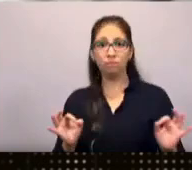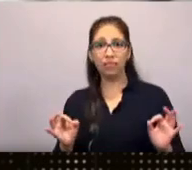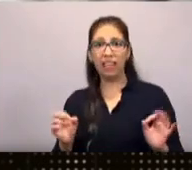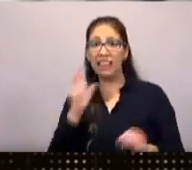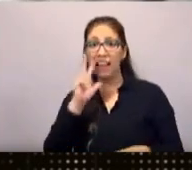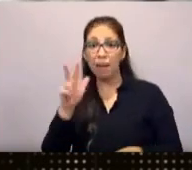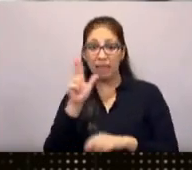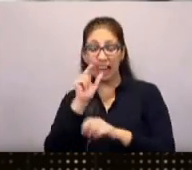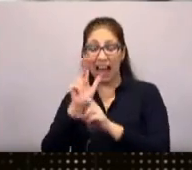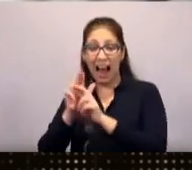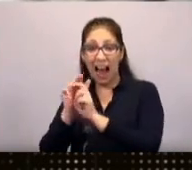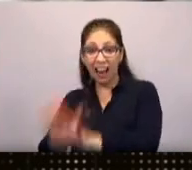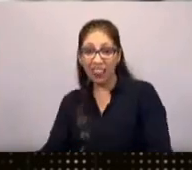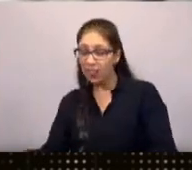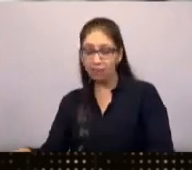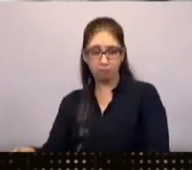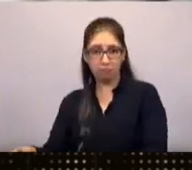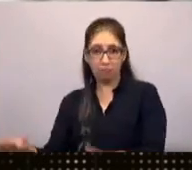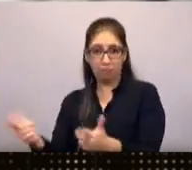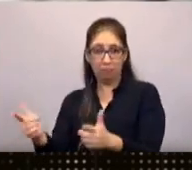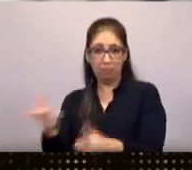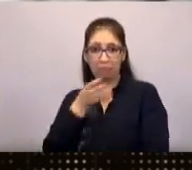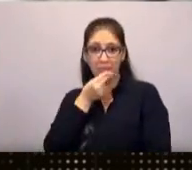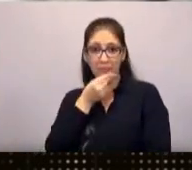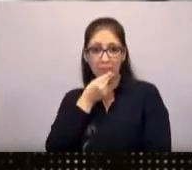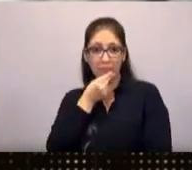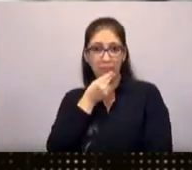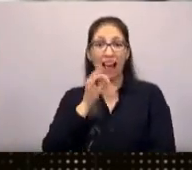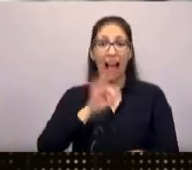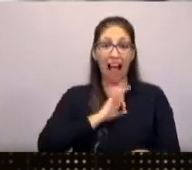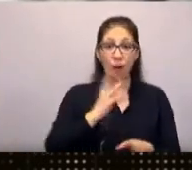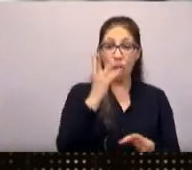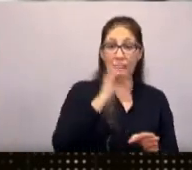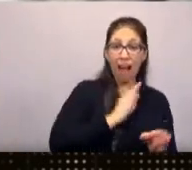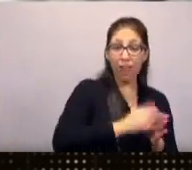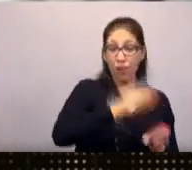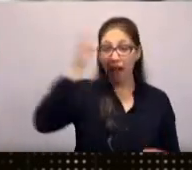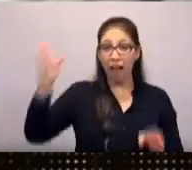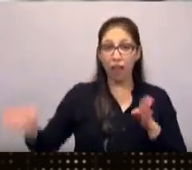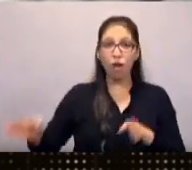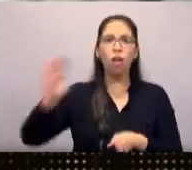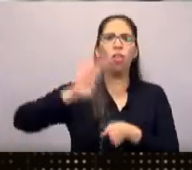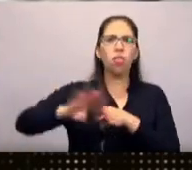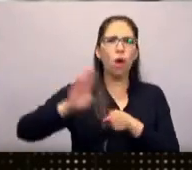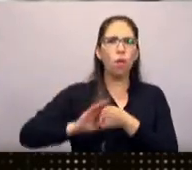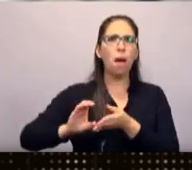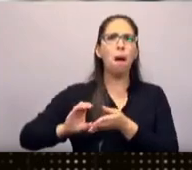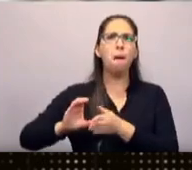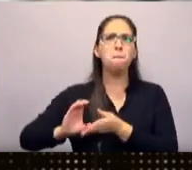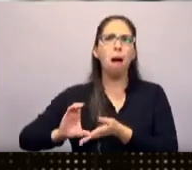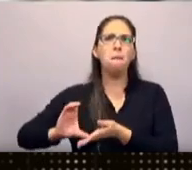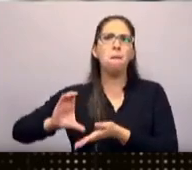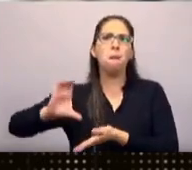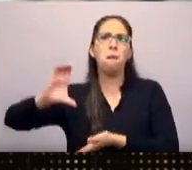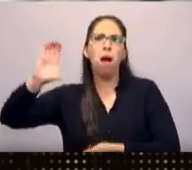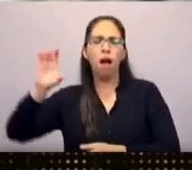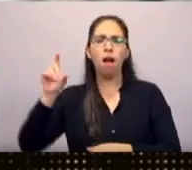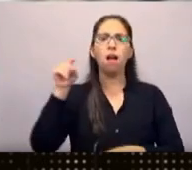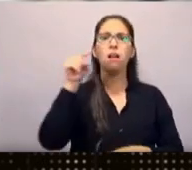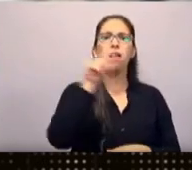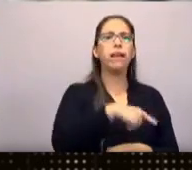3000 Jardines de infantes porque en todos esos años en esos 4 años endeudando cortando otros otras